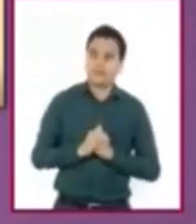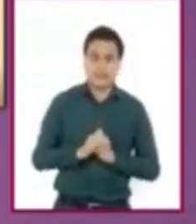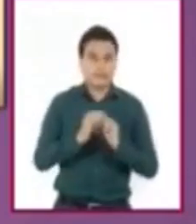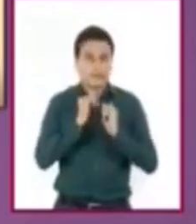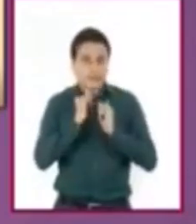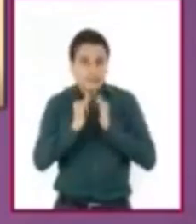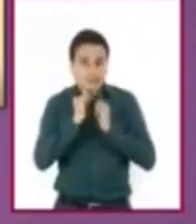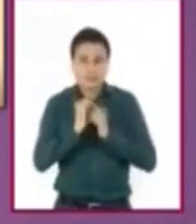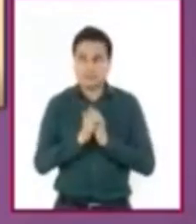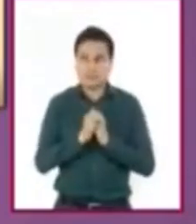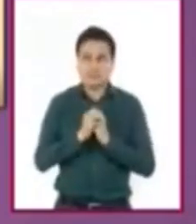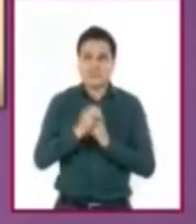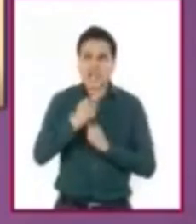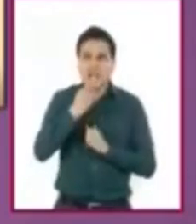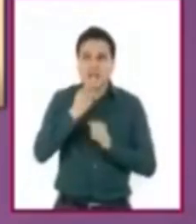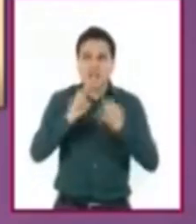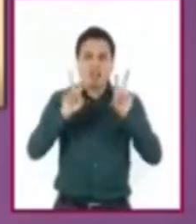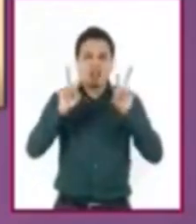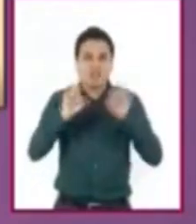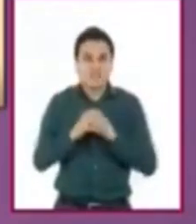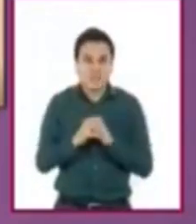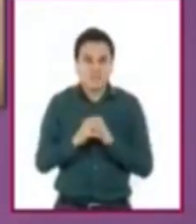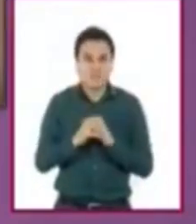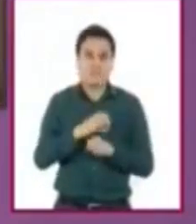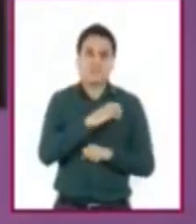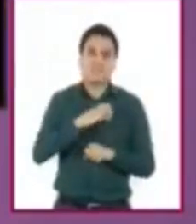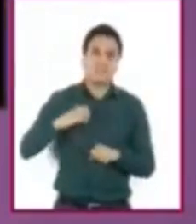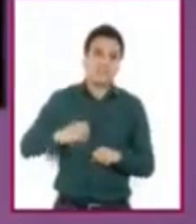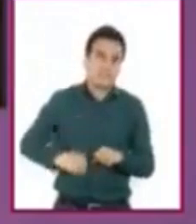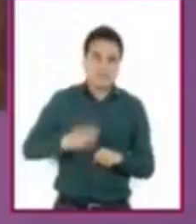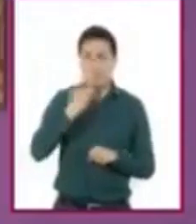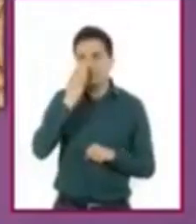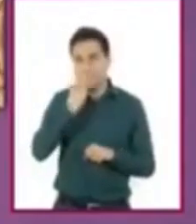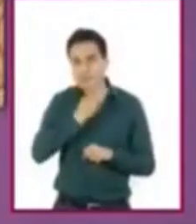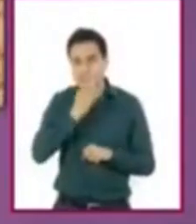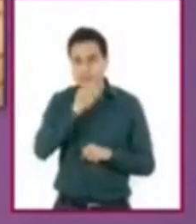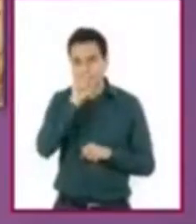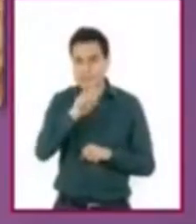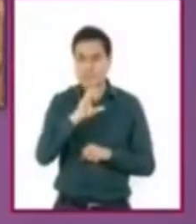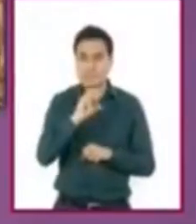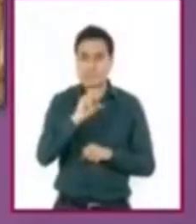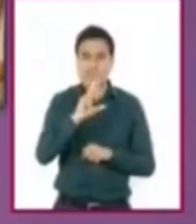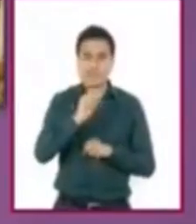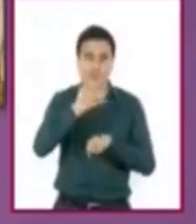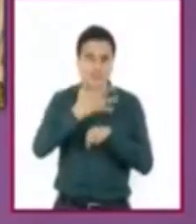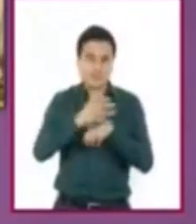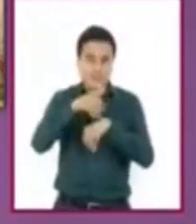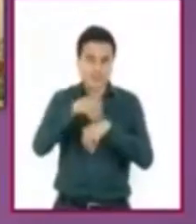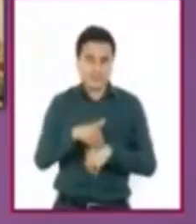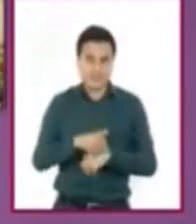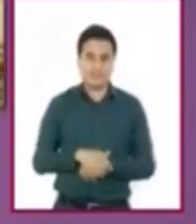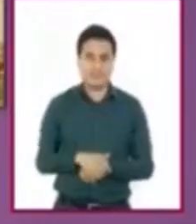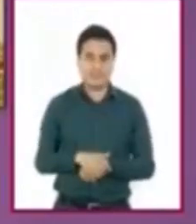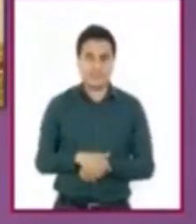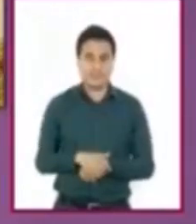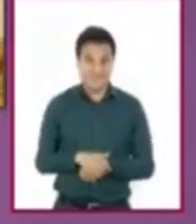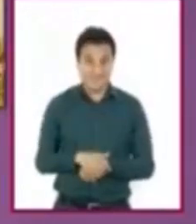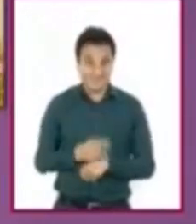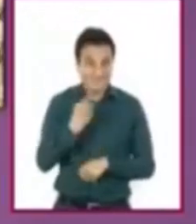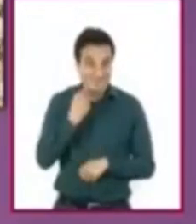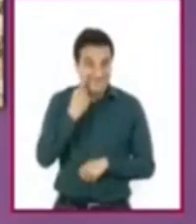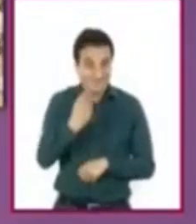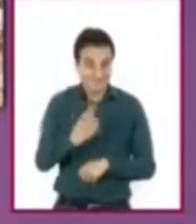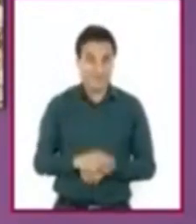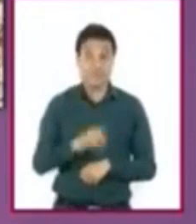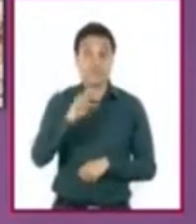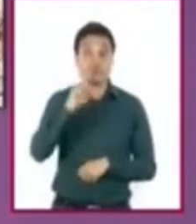el vasallaje que los indios debían a Carlos V. En este texto se hace énfasis en el papel de Malitzin en la guerra